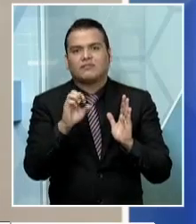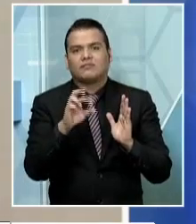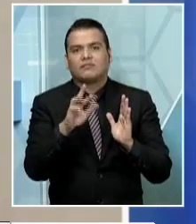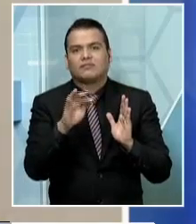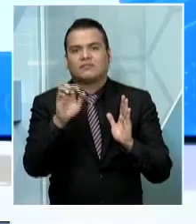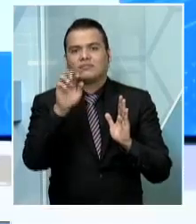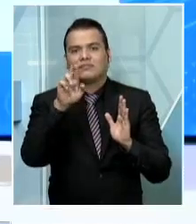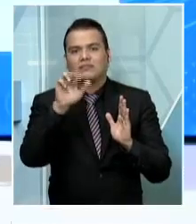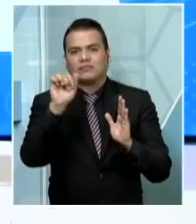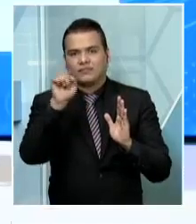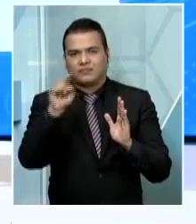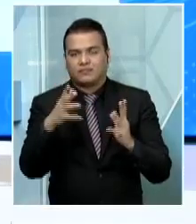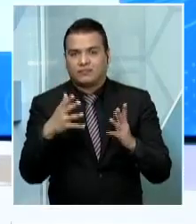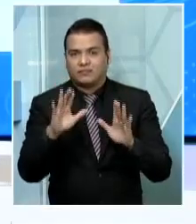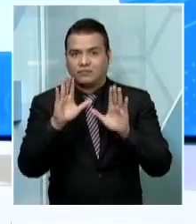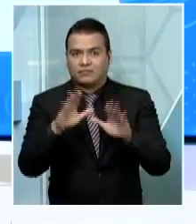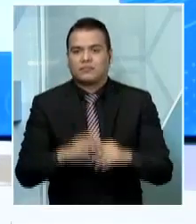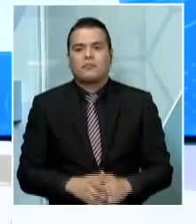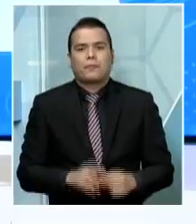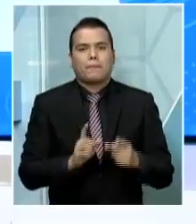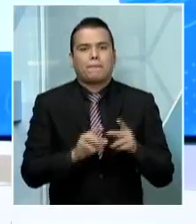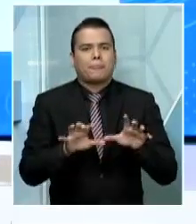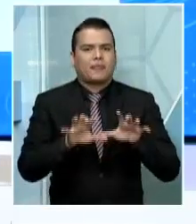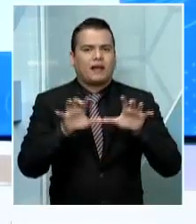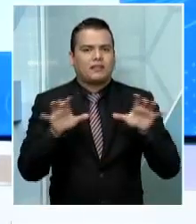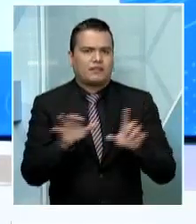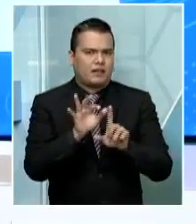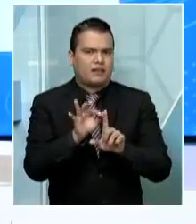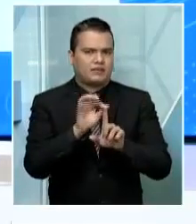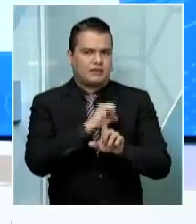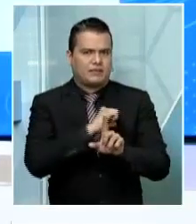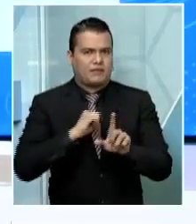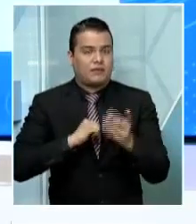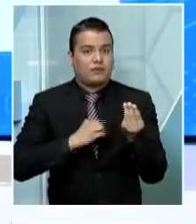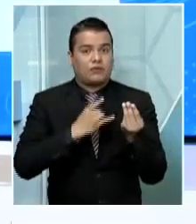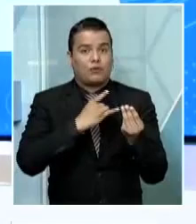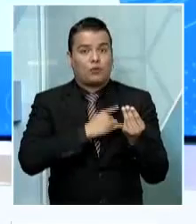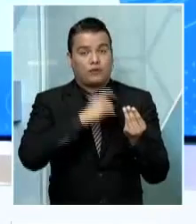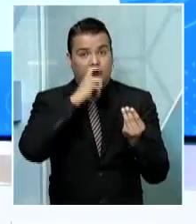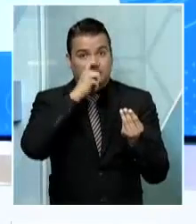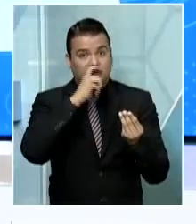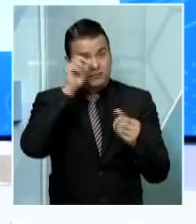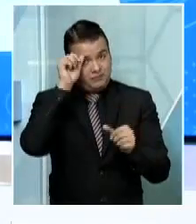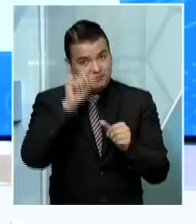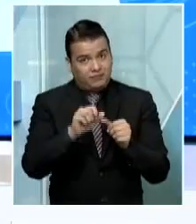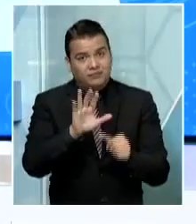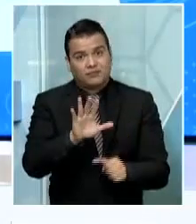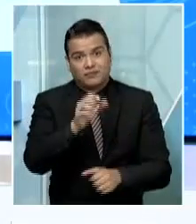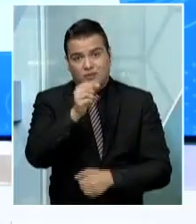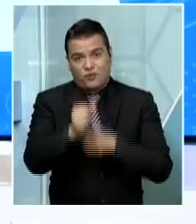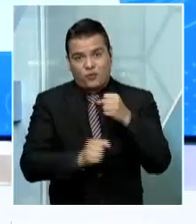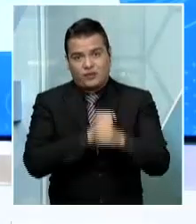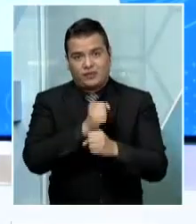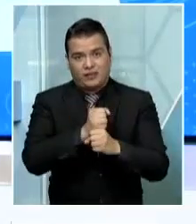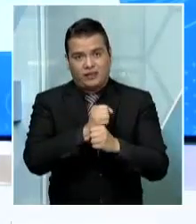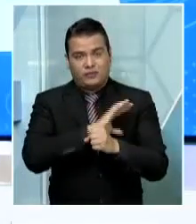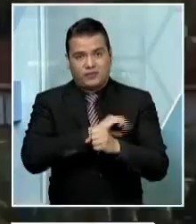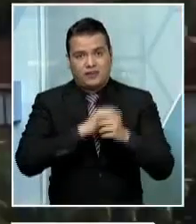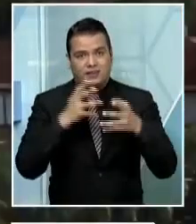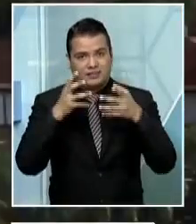del Oficio. Y con un evento a puerta cerrada, la Universidad Javeriana Sede Cali celebró la conmemoración de sus 50